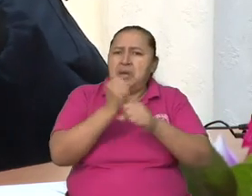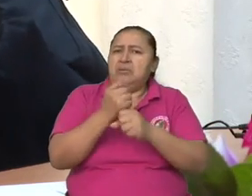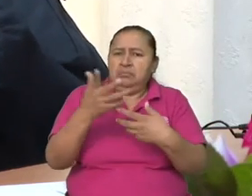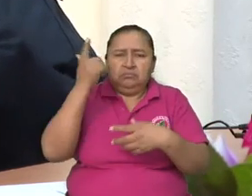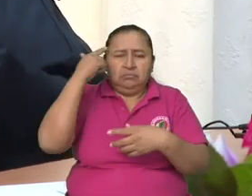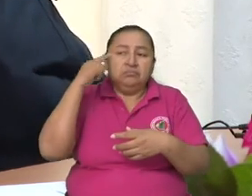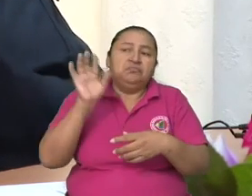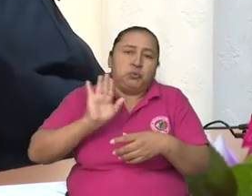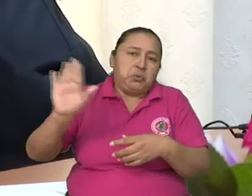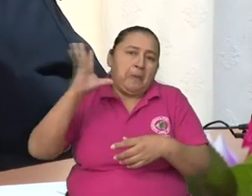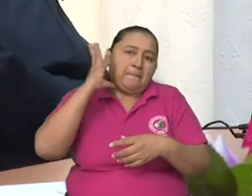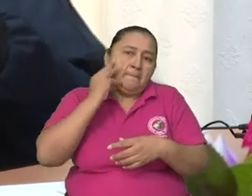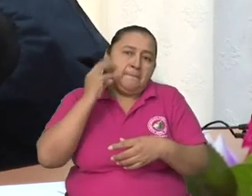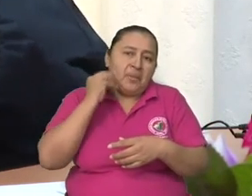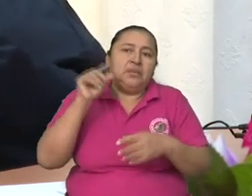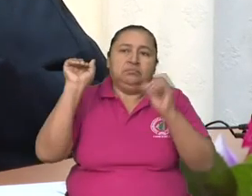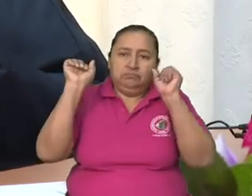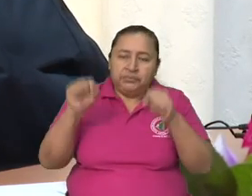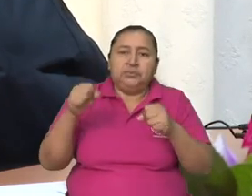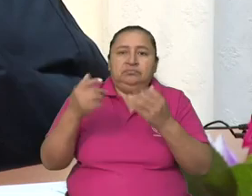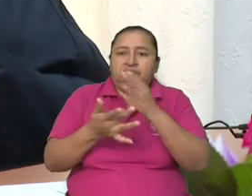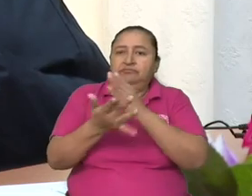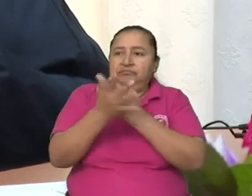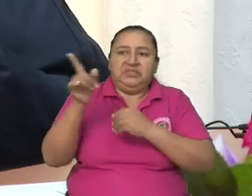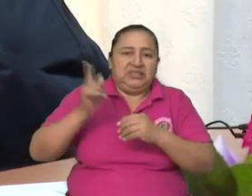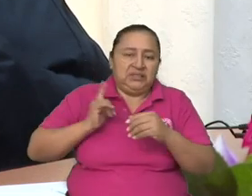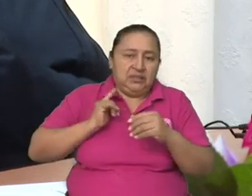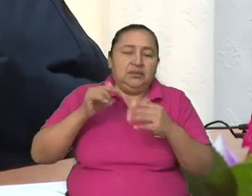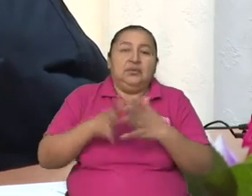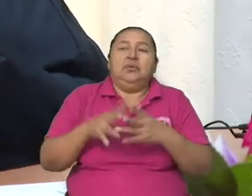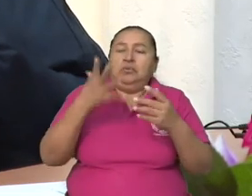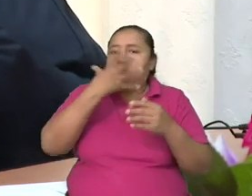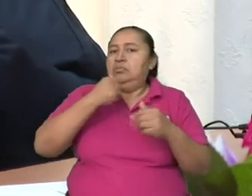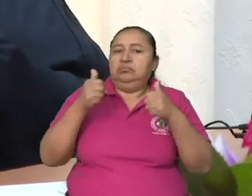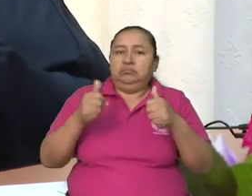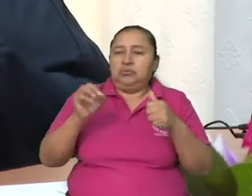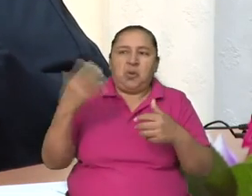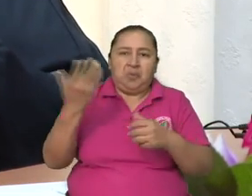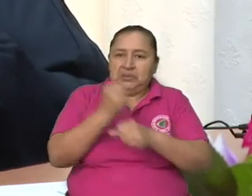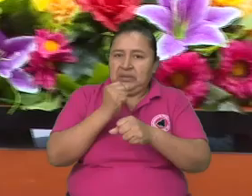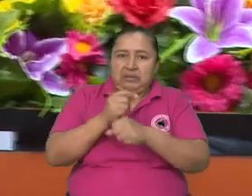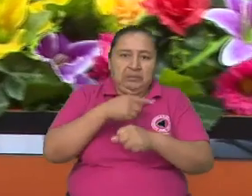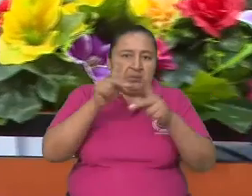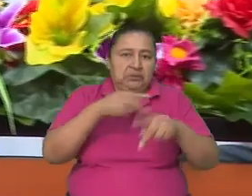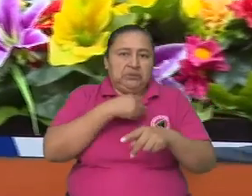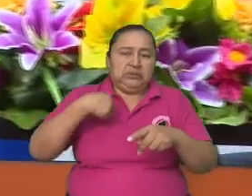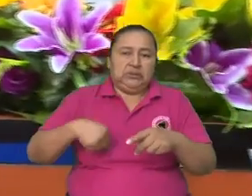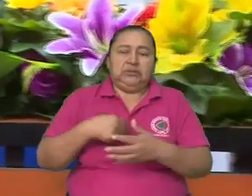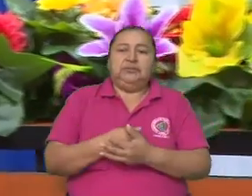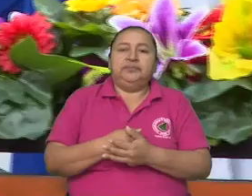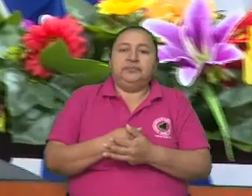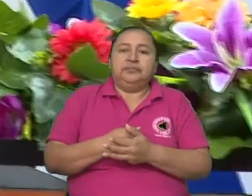Por la experiencia, la capacidad tecnológica que tienen. Y eso es maravilloso, pues, cómo trabajan los chinos.